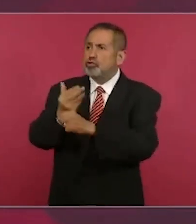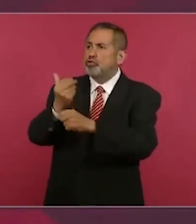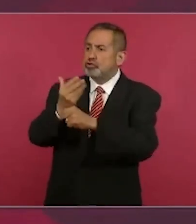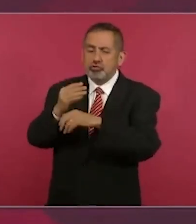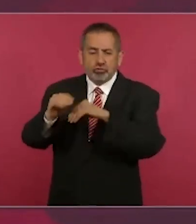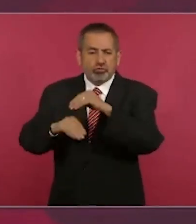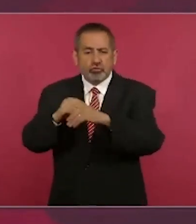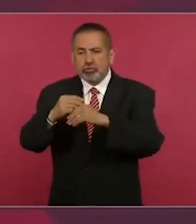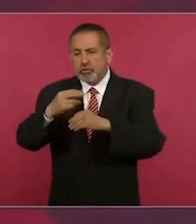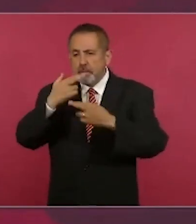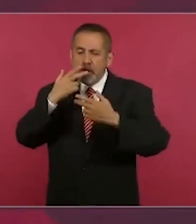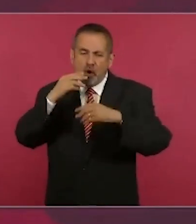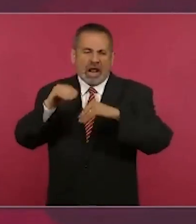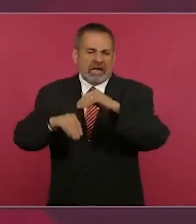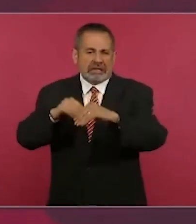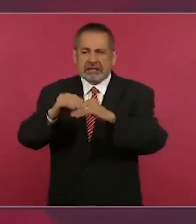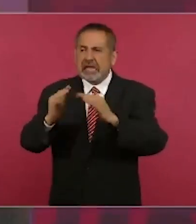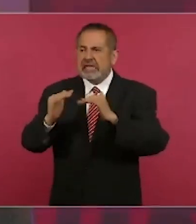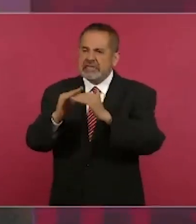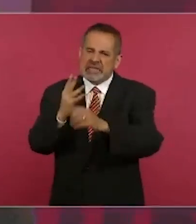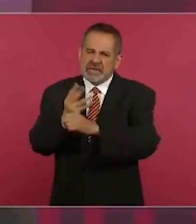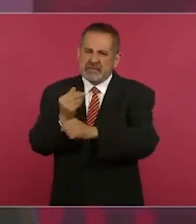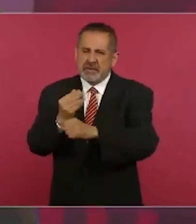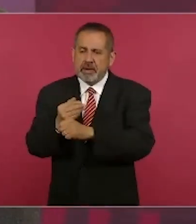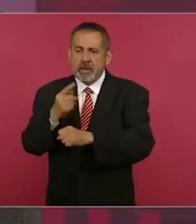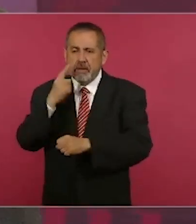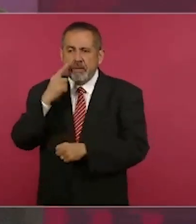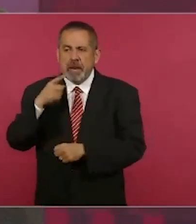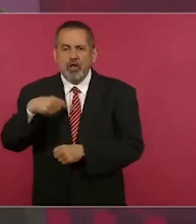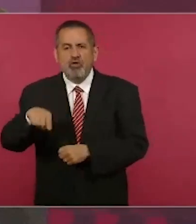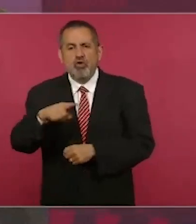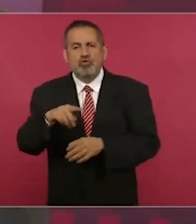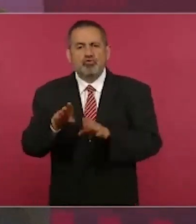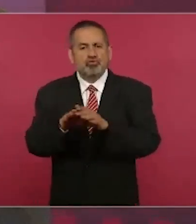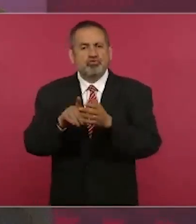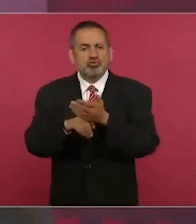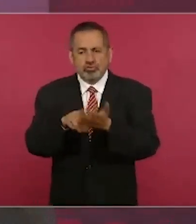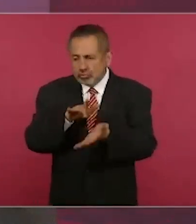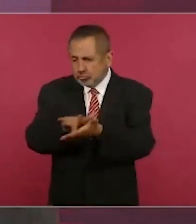y mejoramiento de vivienda a todos los afectados.